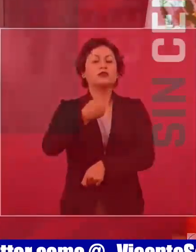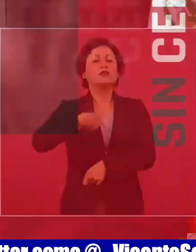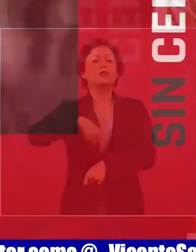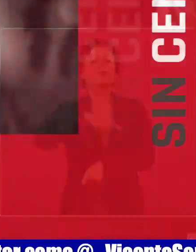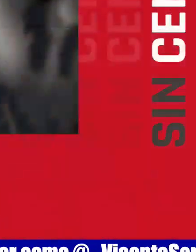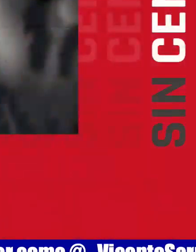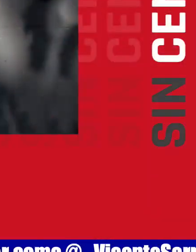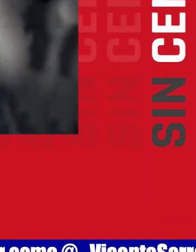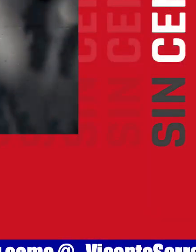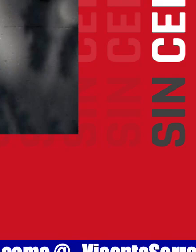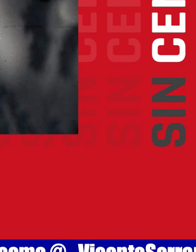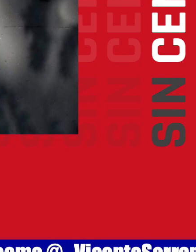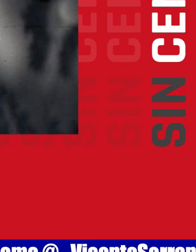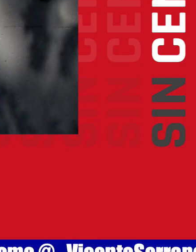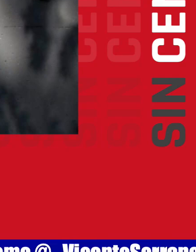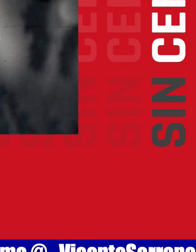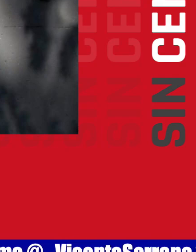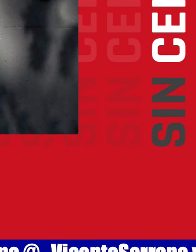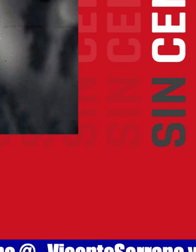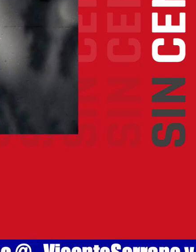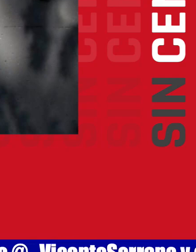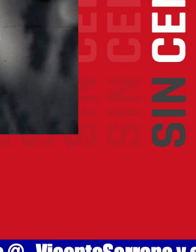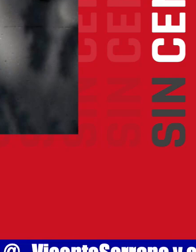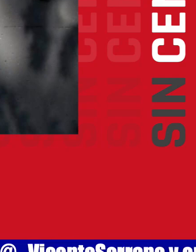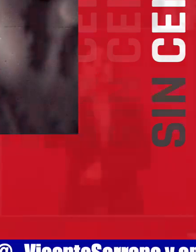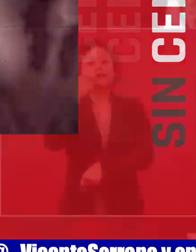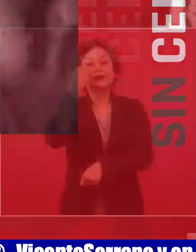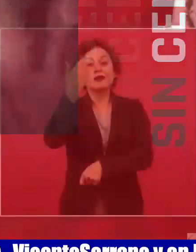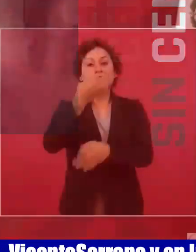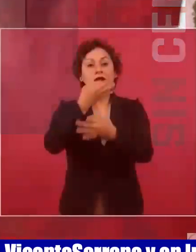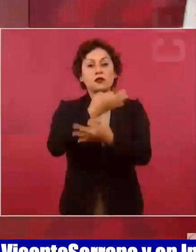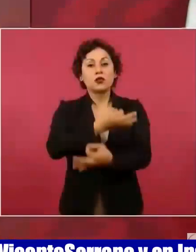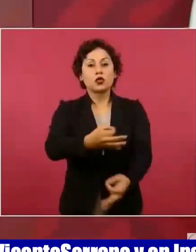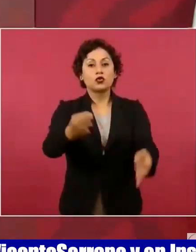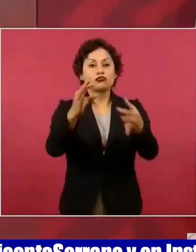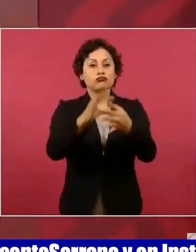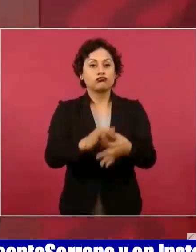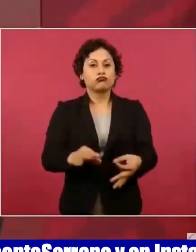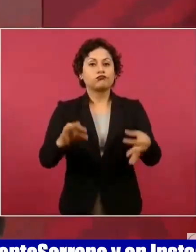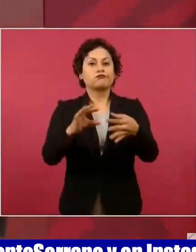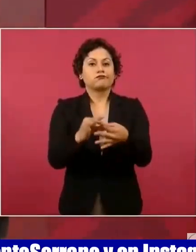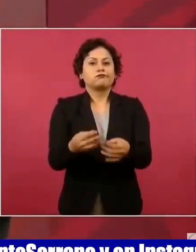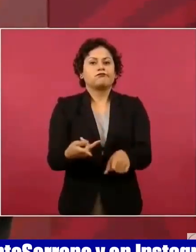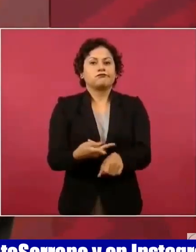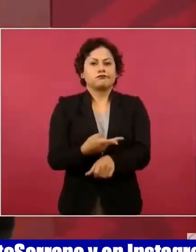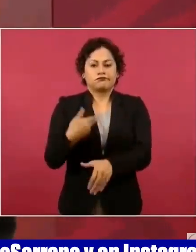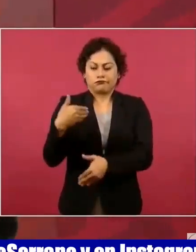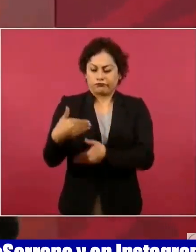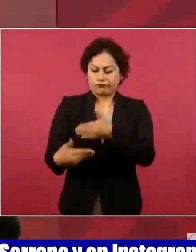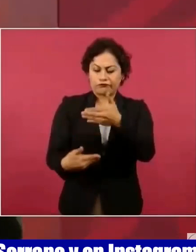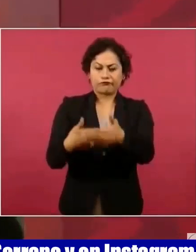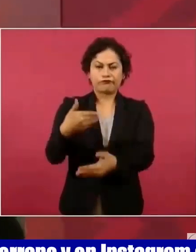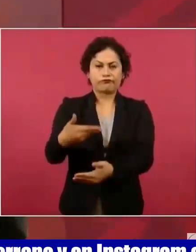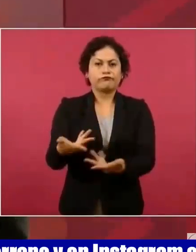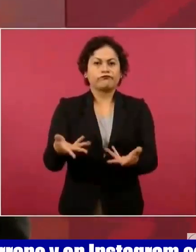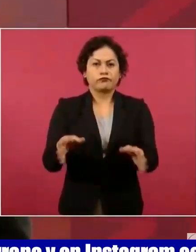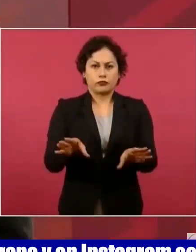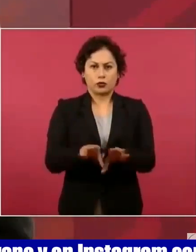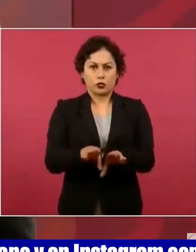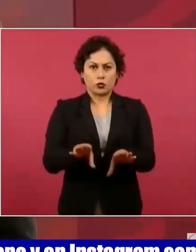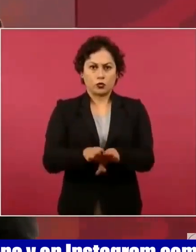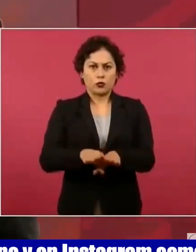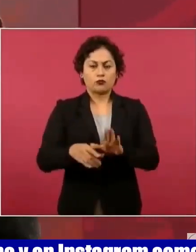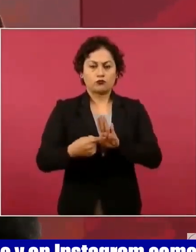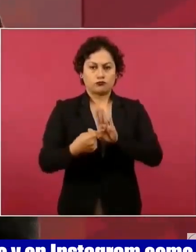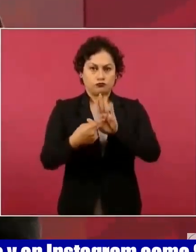sencillo, el presidente simple y sencillamente le asegura a María Luisa que pues van a